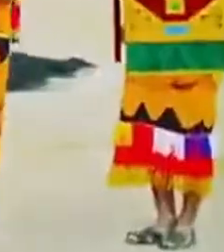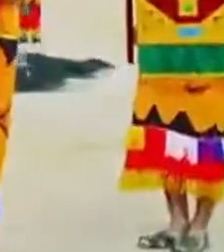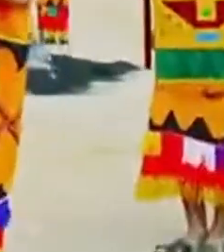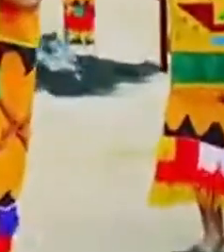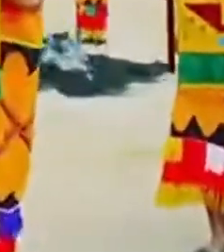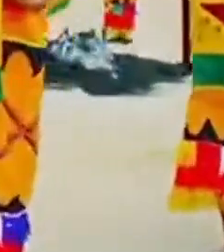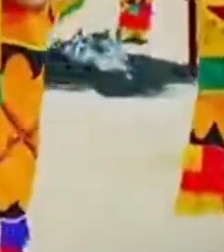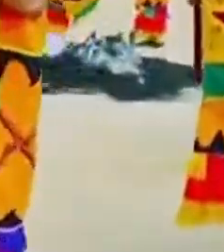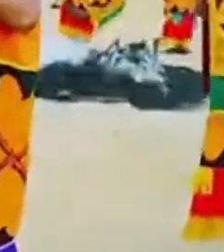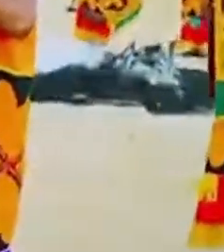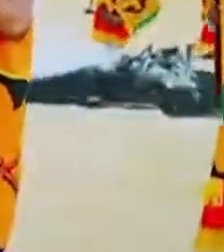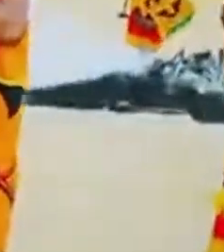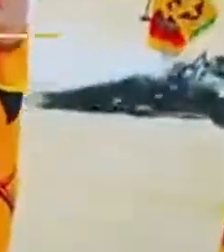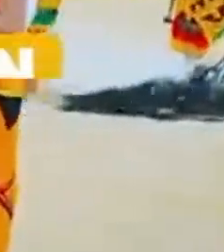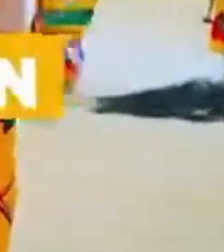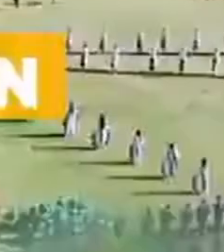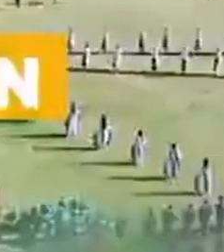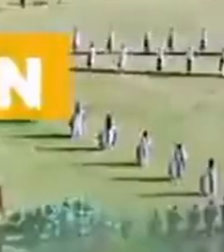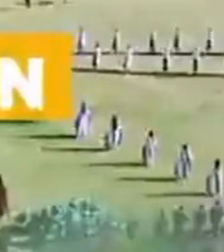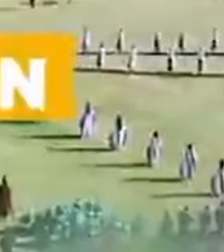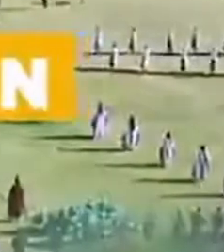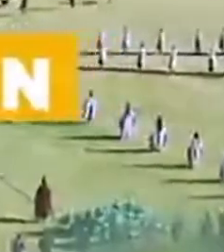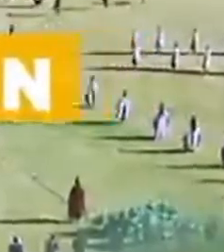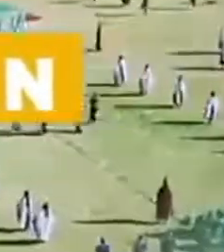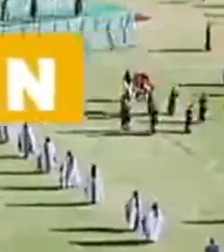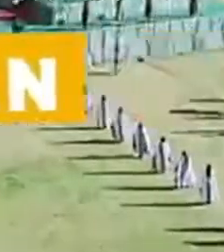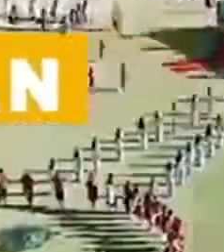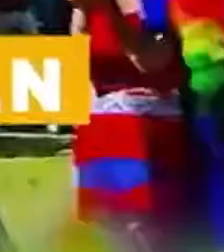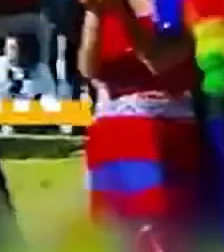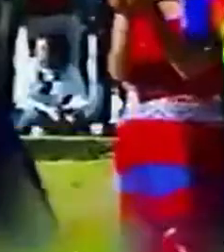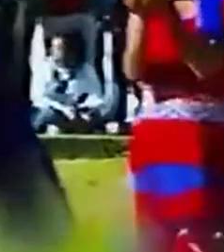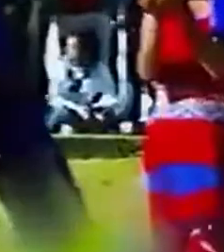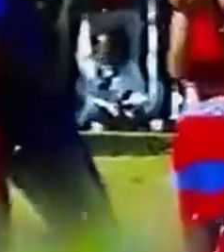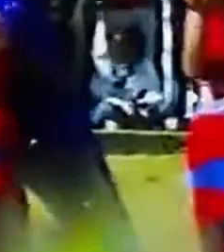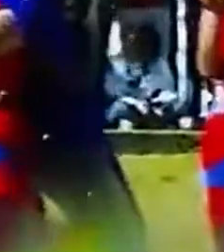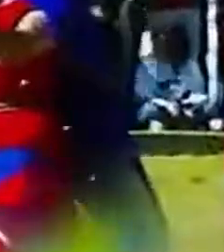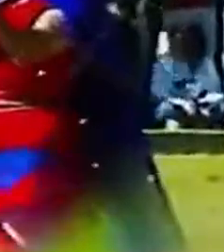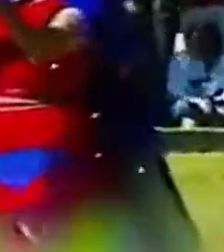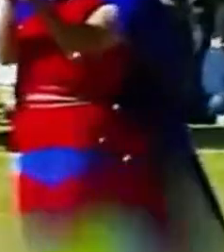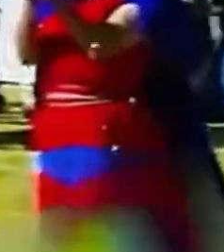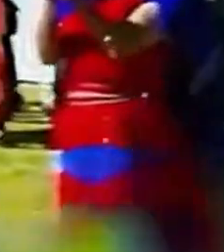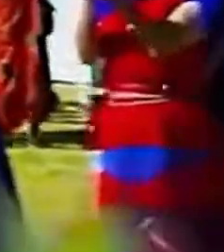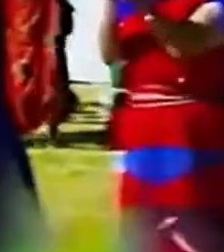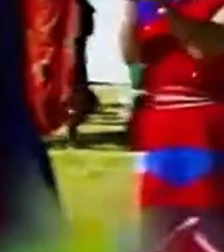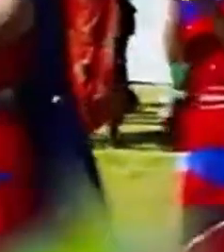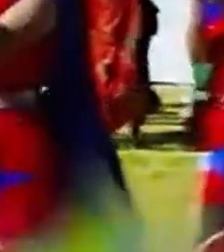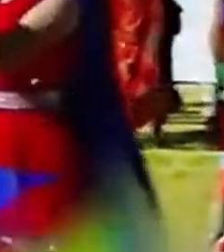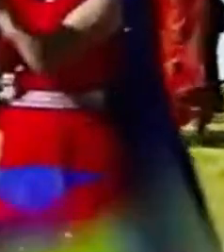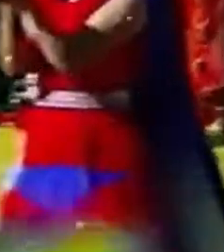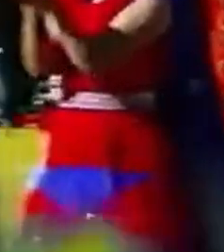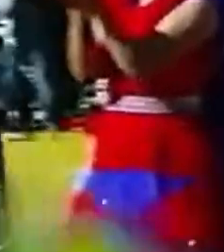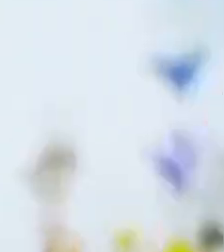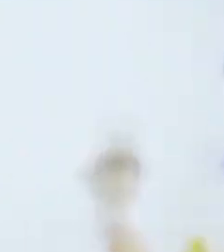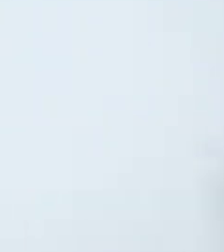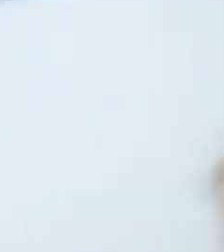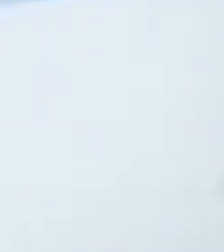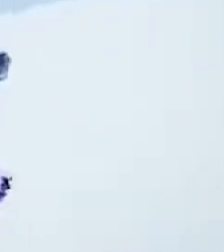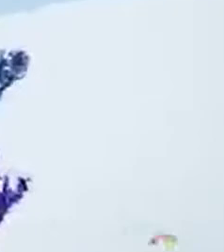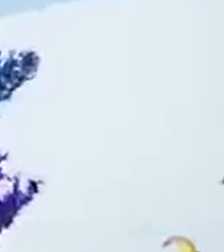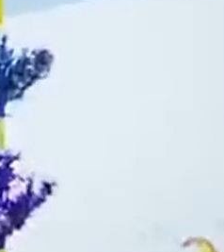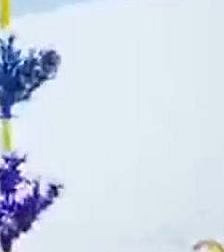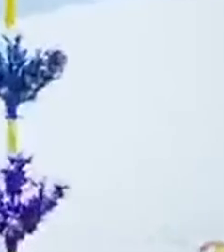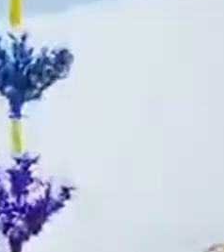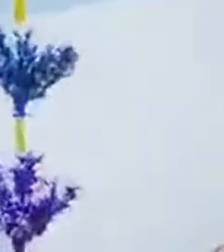Este 24 de junio, en la explanada de Sacsayhuamán, vuelve el mágico esplendor de la Fiesta del Sol brillando para